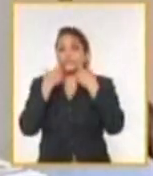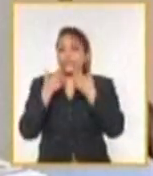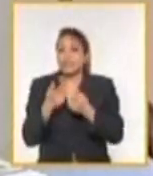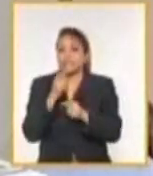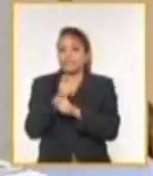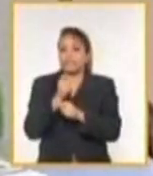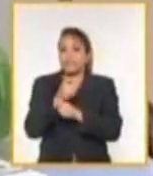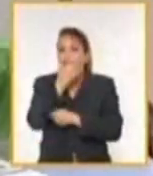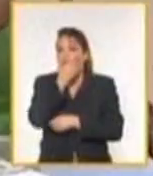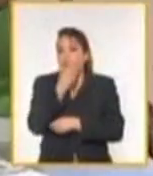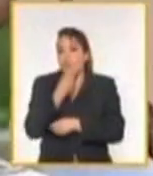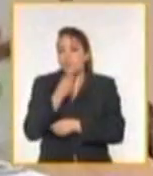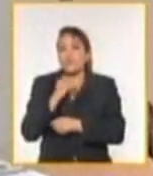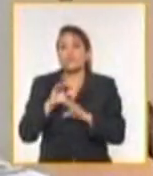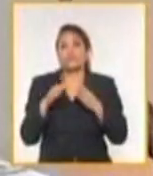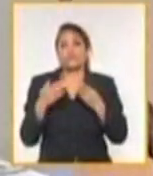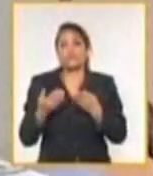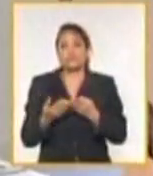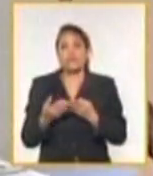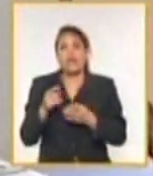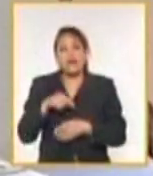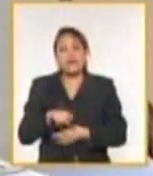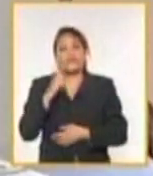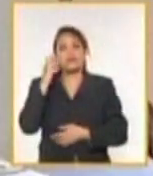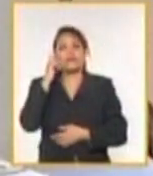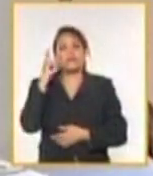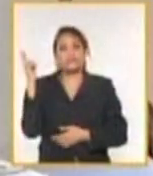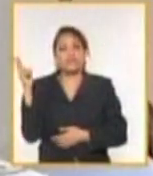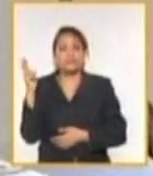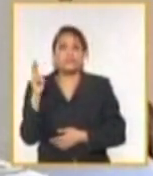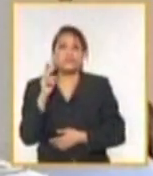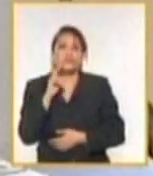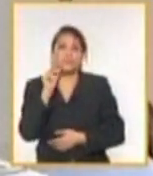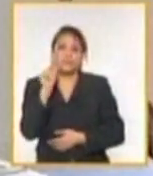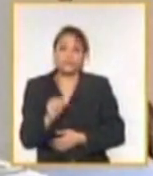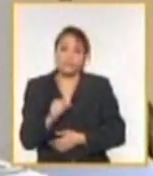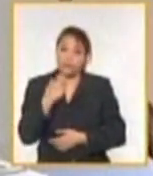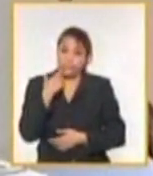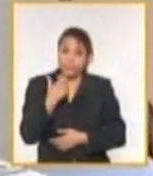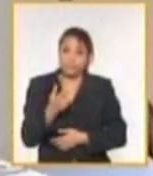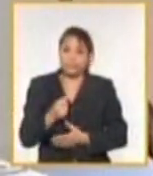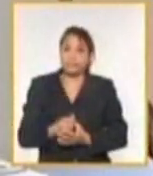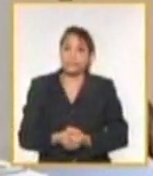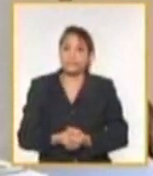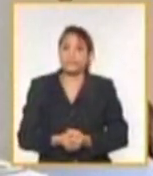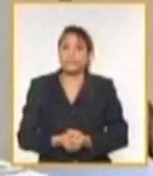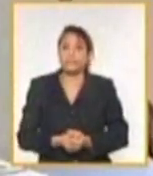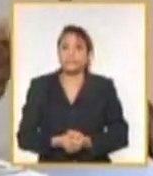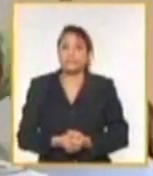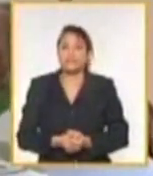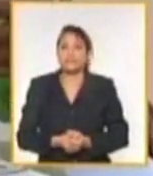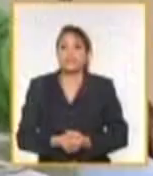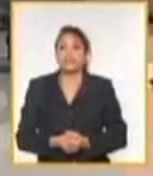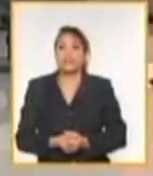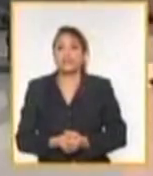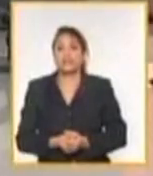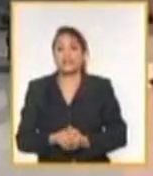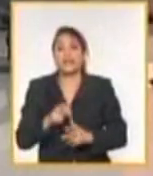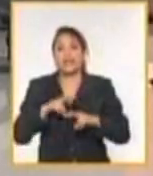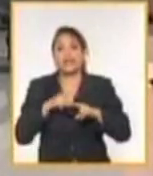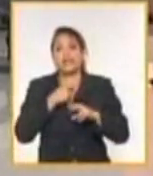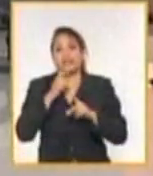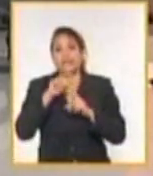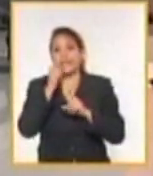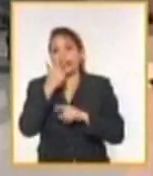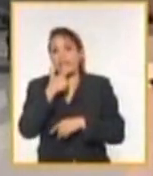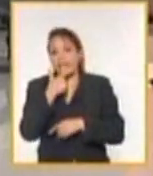recordamos ese hombre extraordinario que también fue Fernando Martínez Heredia, y tenemos que recordar a Nacairo,